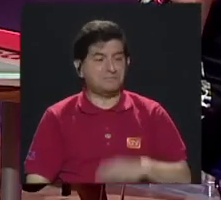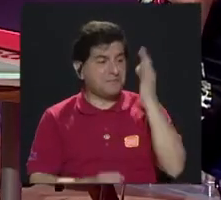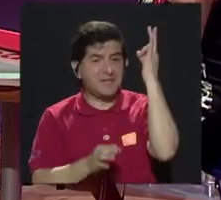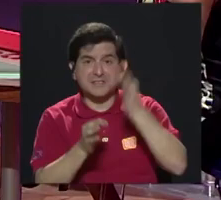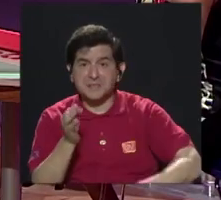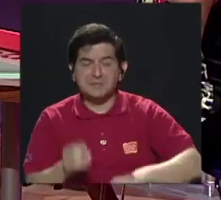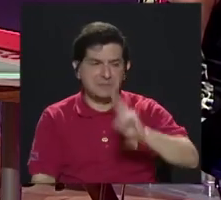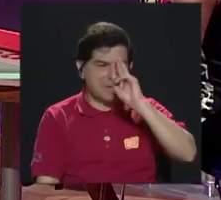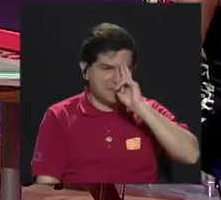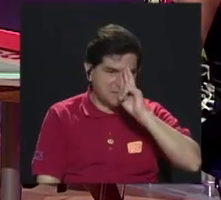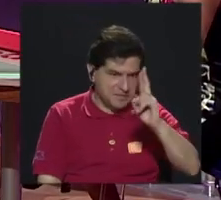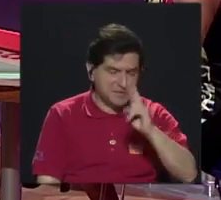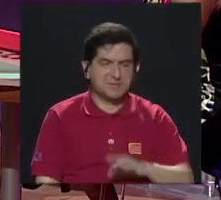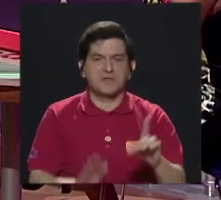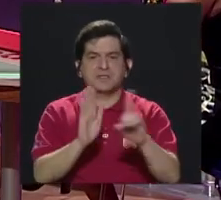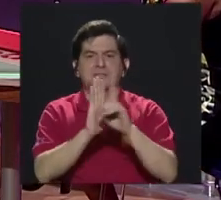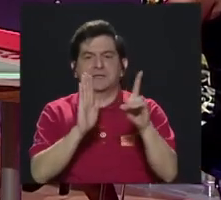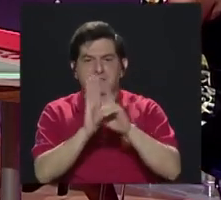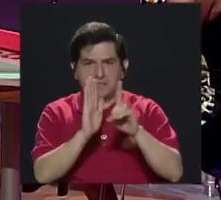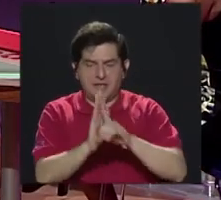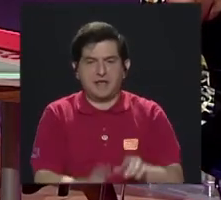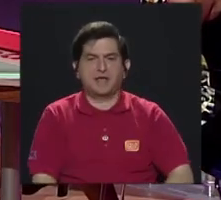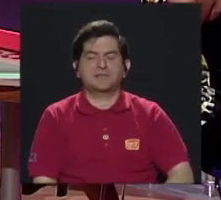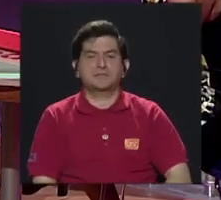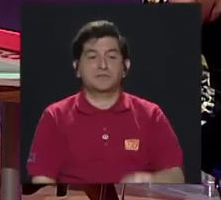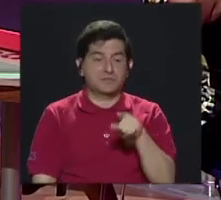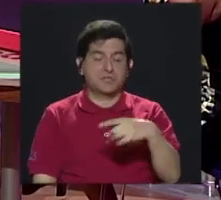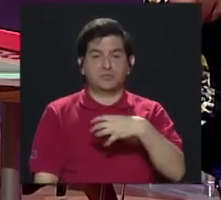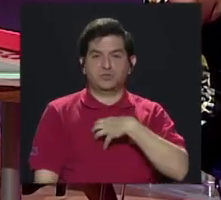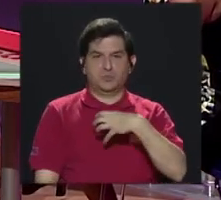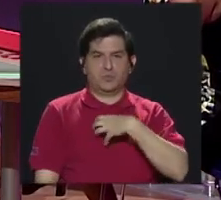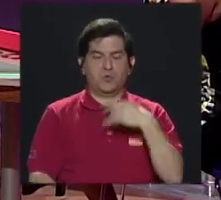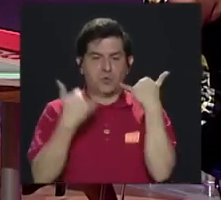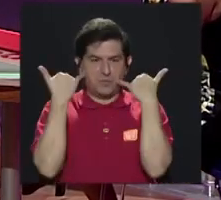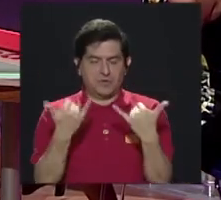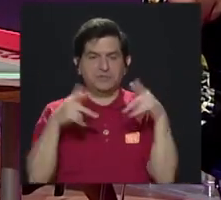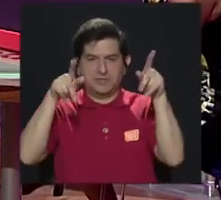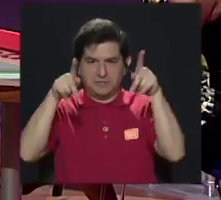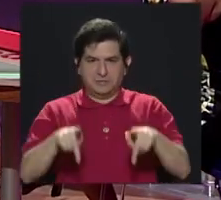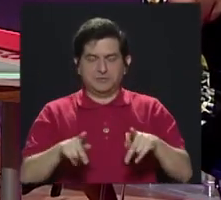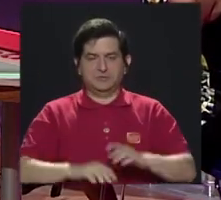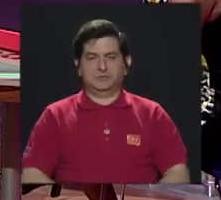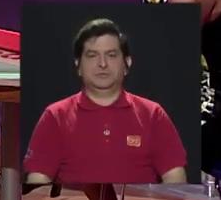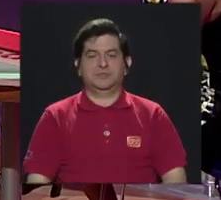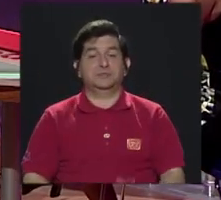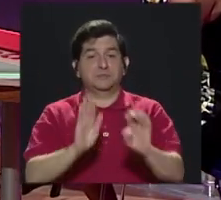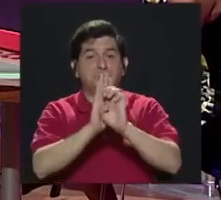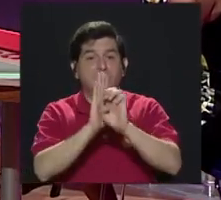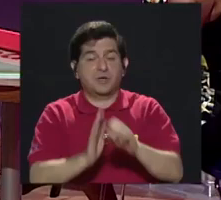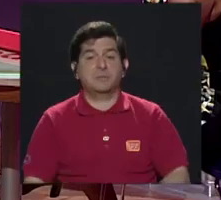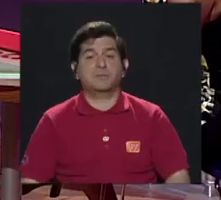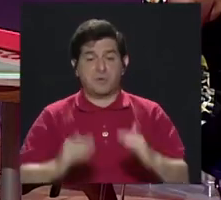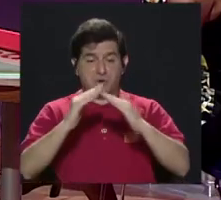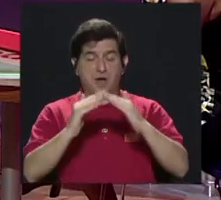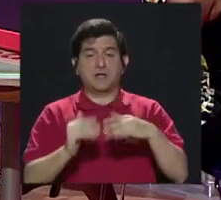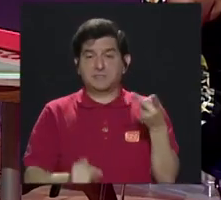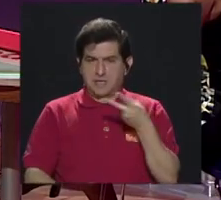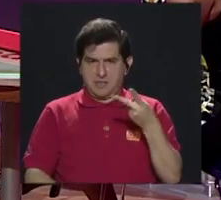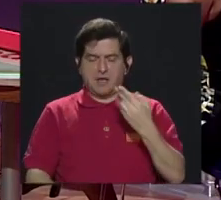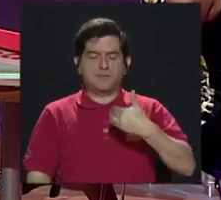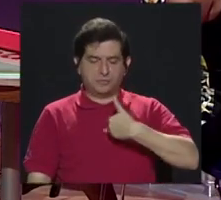Simplemente que se nos reconocen unos derechos más que deberían ser inherentes a nosotros ya por ser personas. O sea, por ejemplo, ya la casa es de nosotros